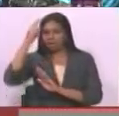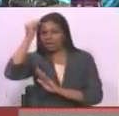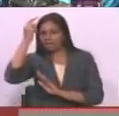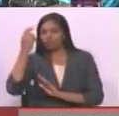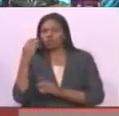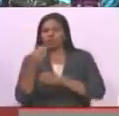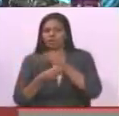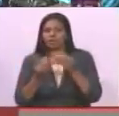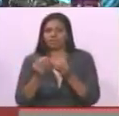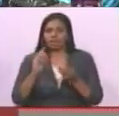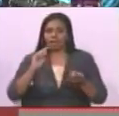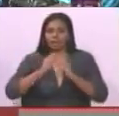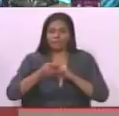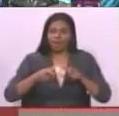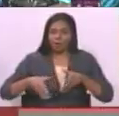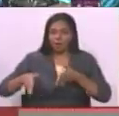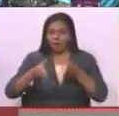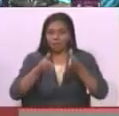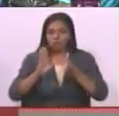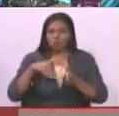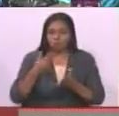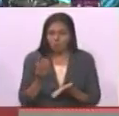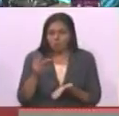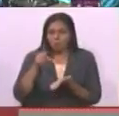camino pragmático.